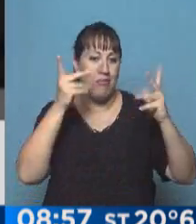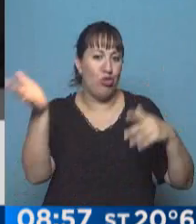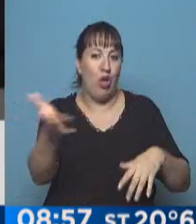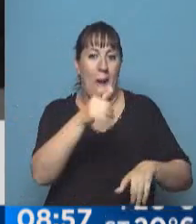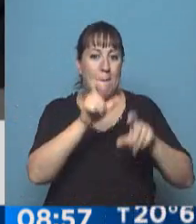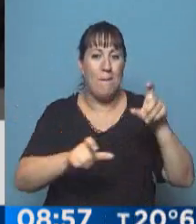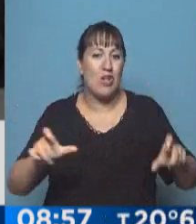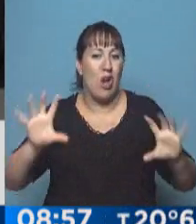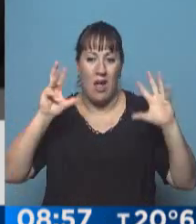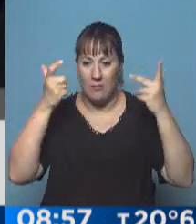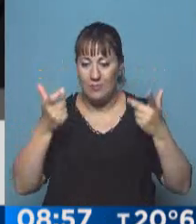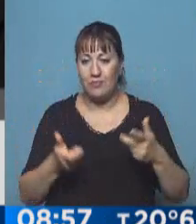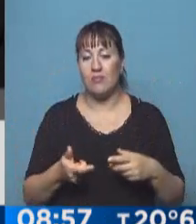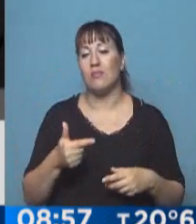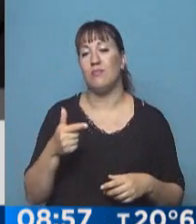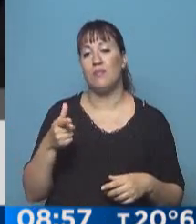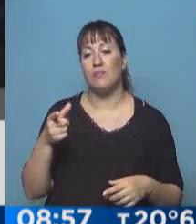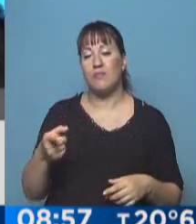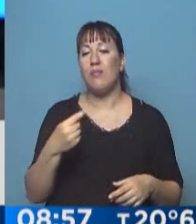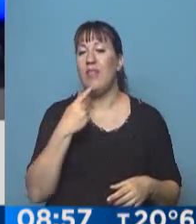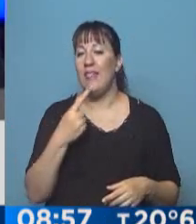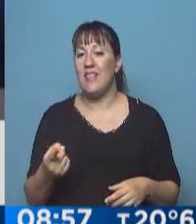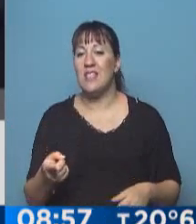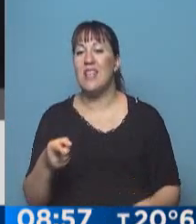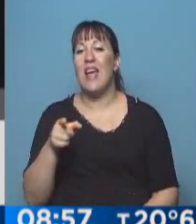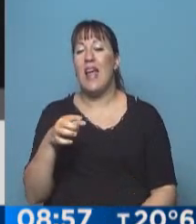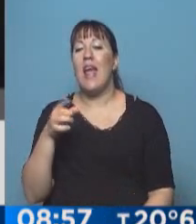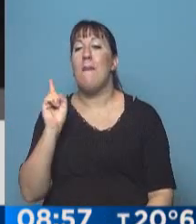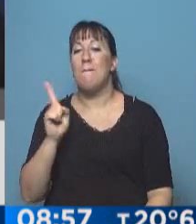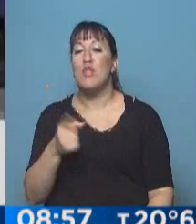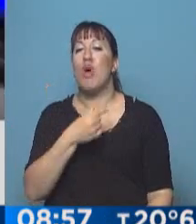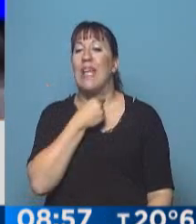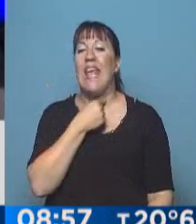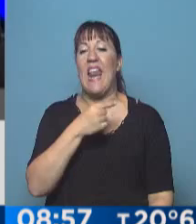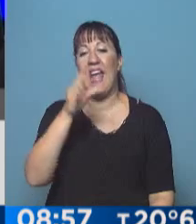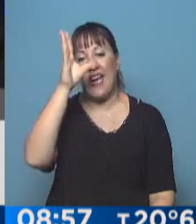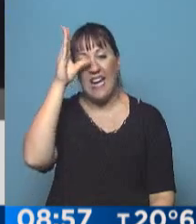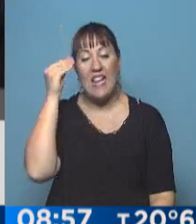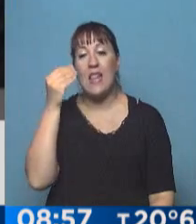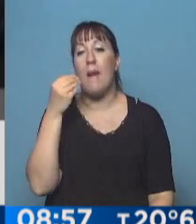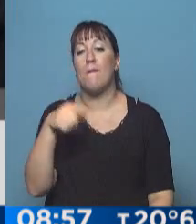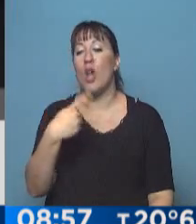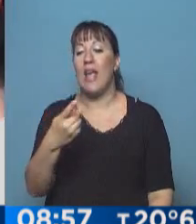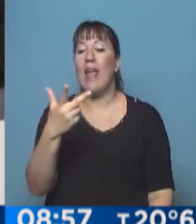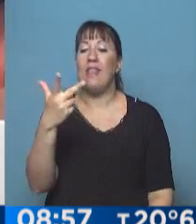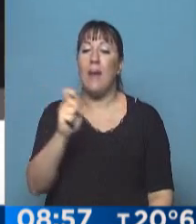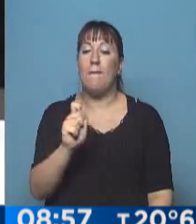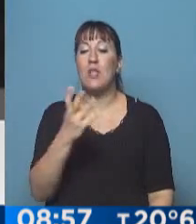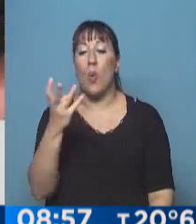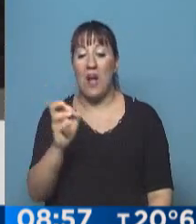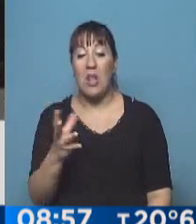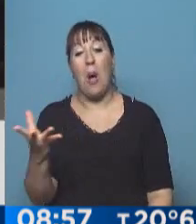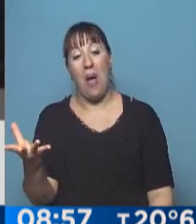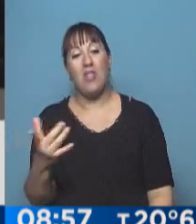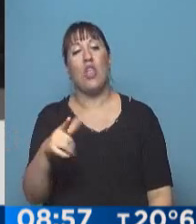que en este corte que hicimos no aparece. Él dice, esto es lo que querría Cristina, porque dentro de 3-4 meses estaría diciendo, ven, conmigo